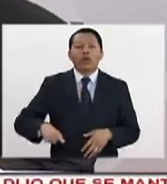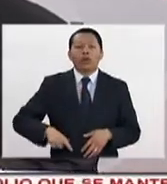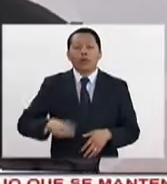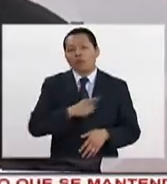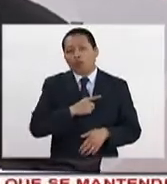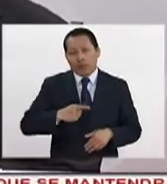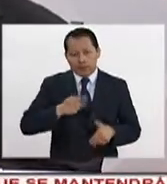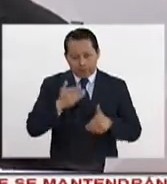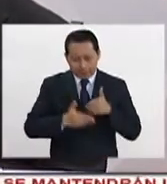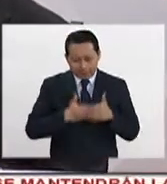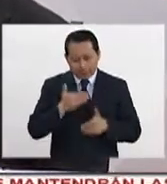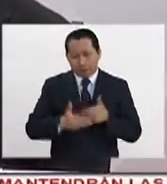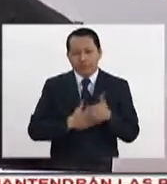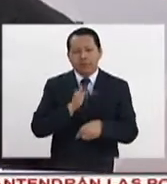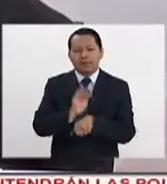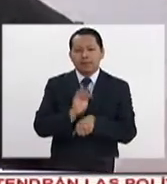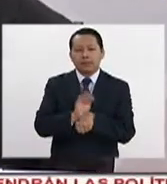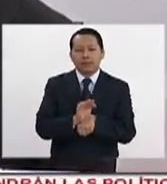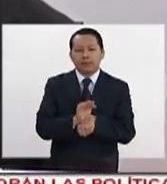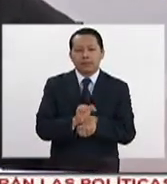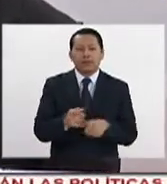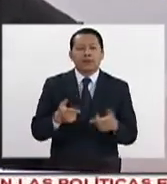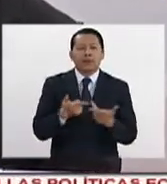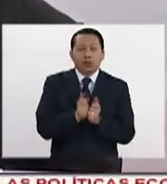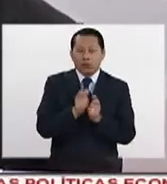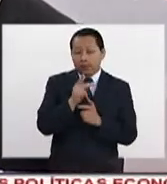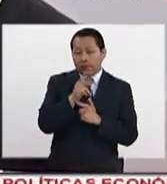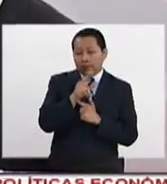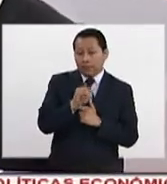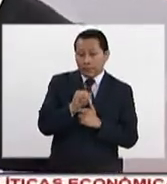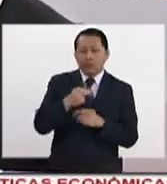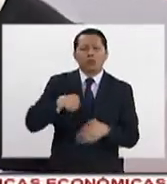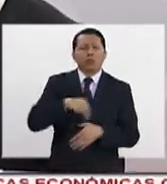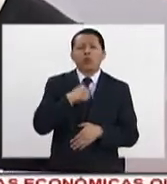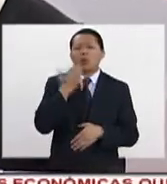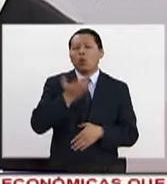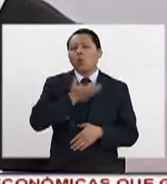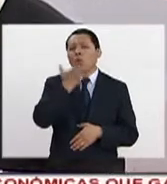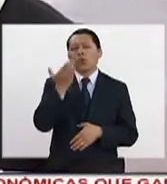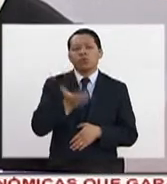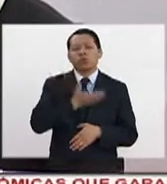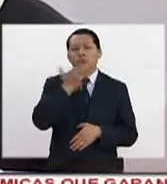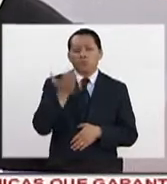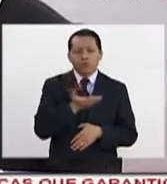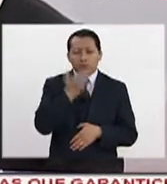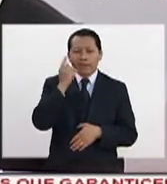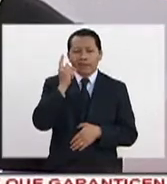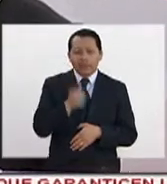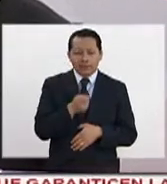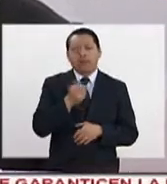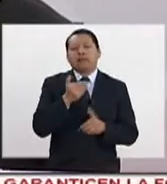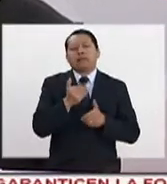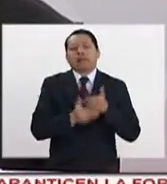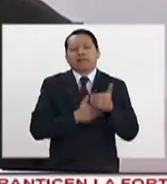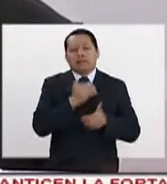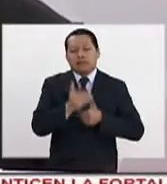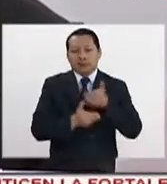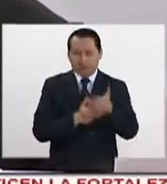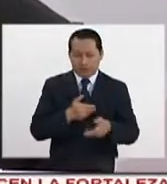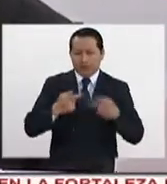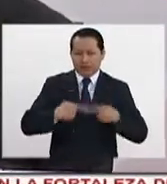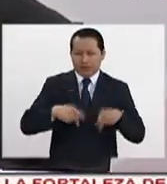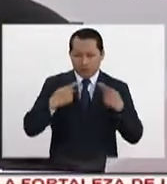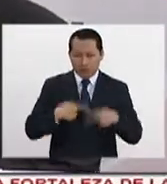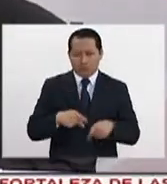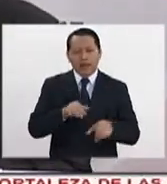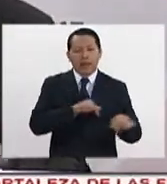servir a la gente. En el PRI estamos acostumbrados a servir a la gente, a